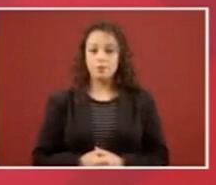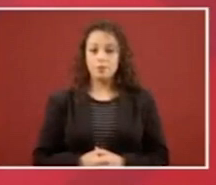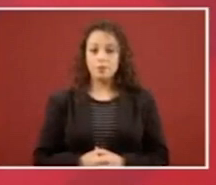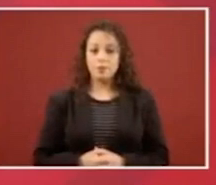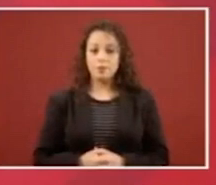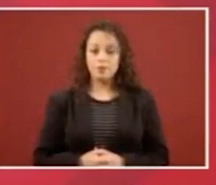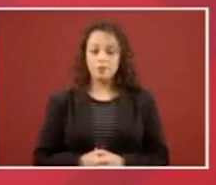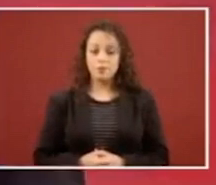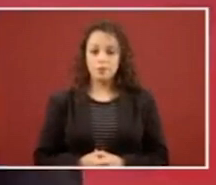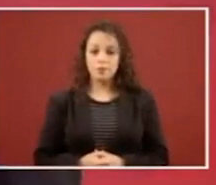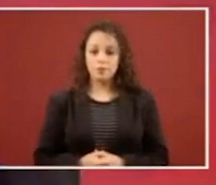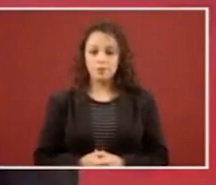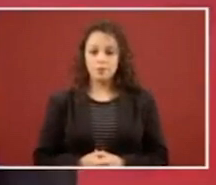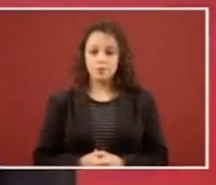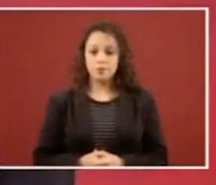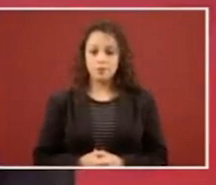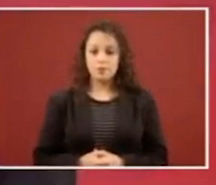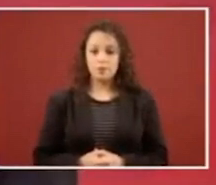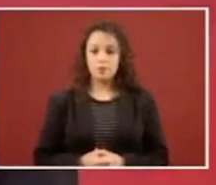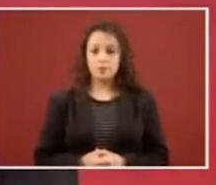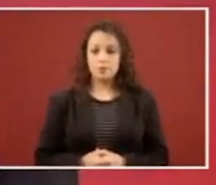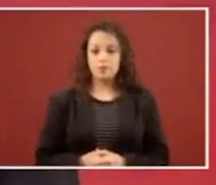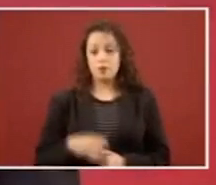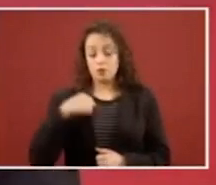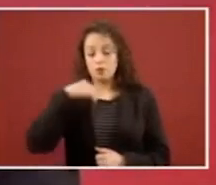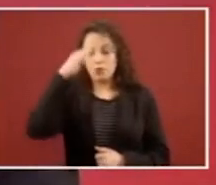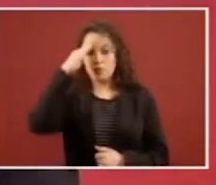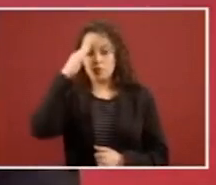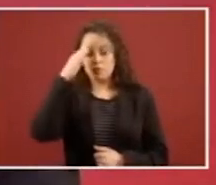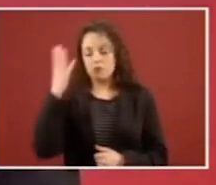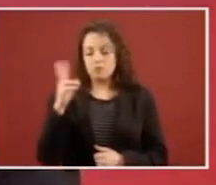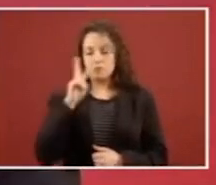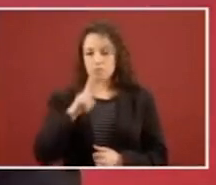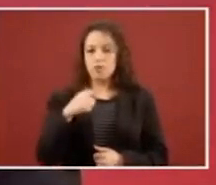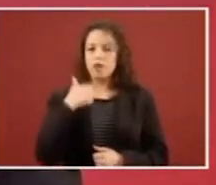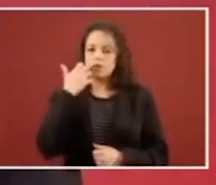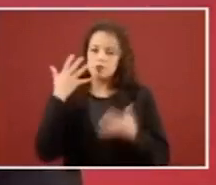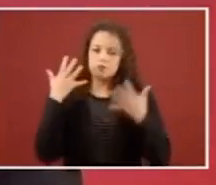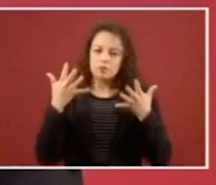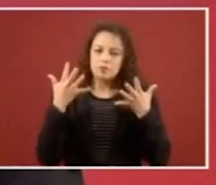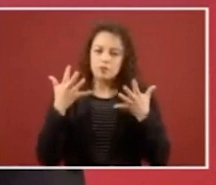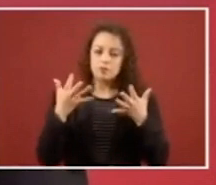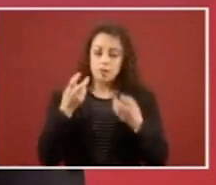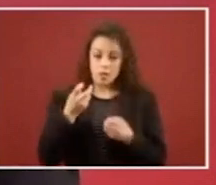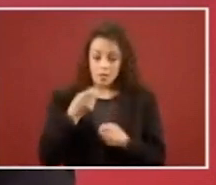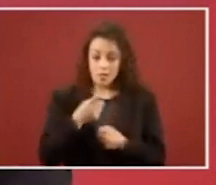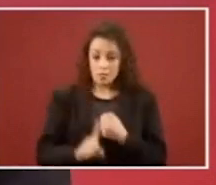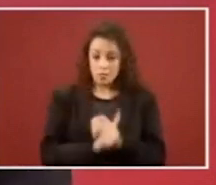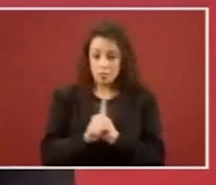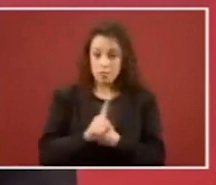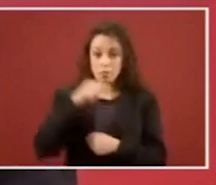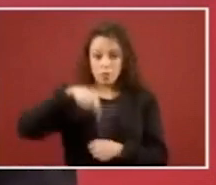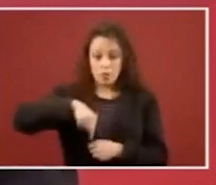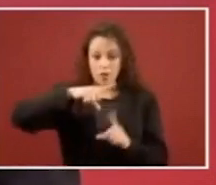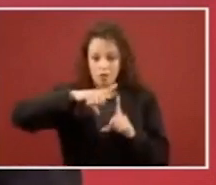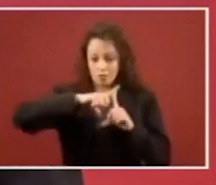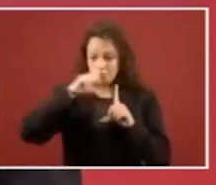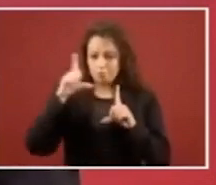que estas cosas no sucedieran en nuestro país. ¿Sí? Desgraciadamente,